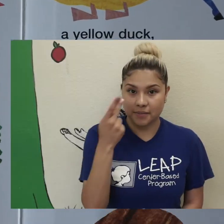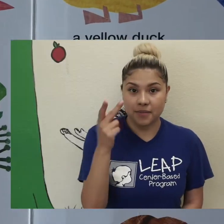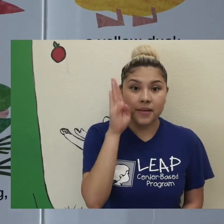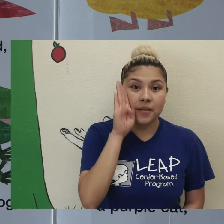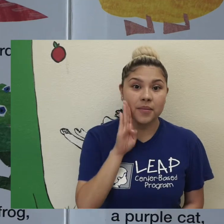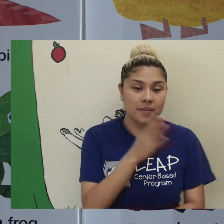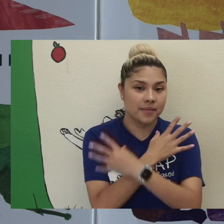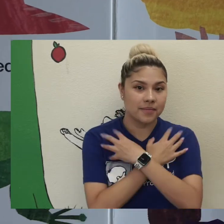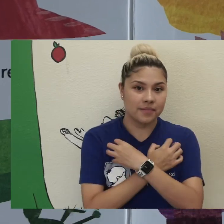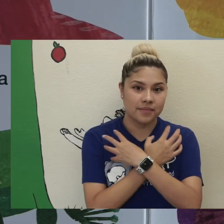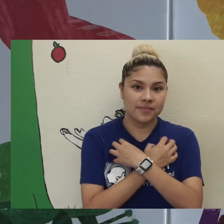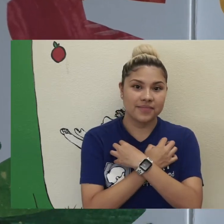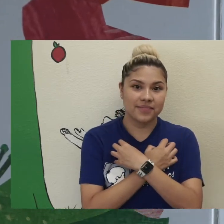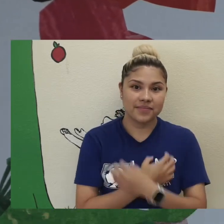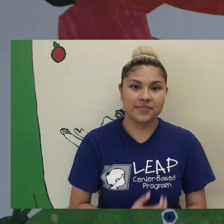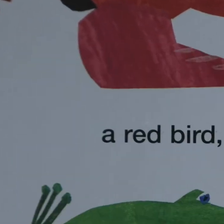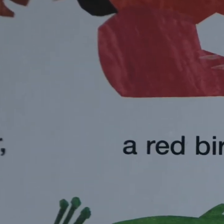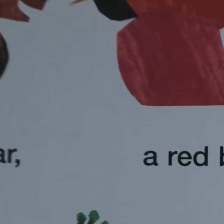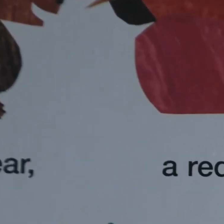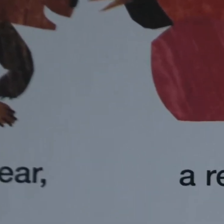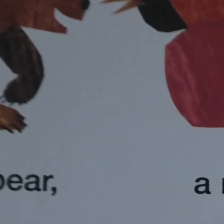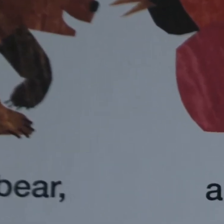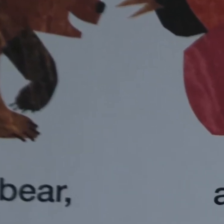Vemos un oso pardo,